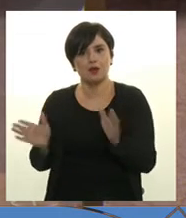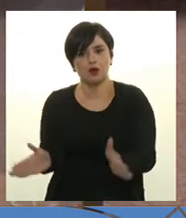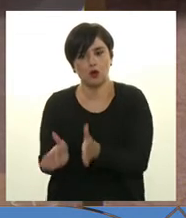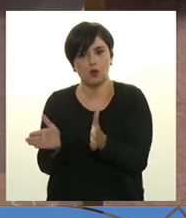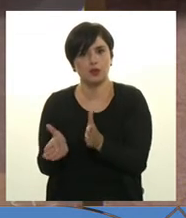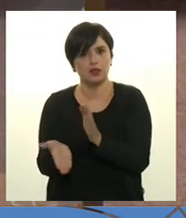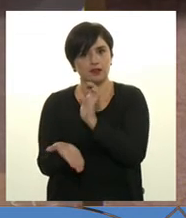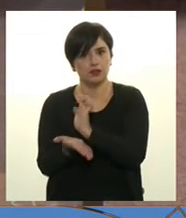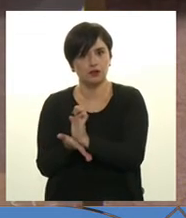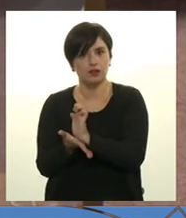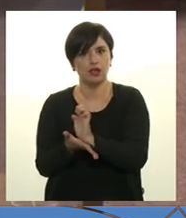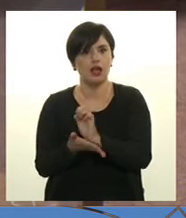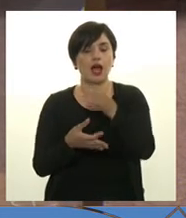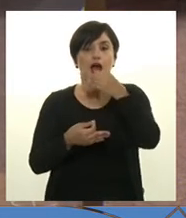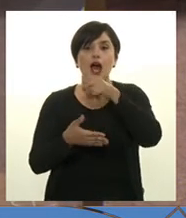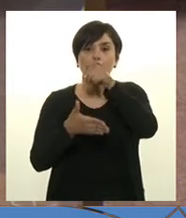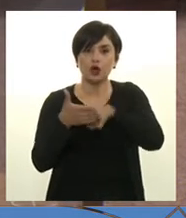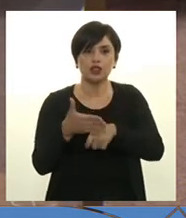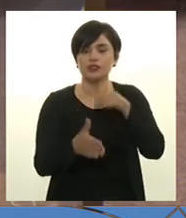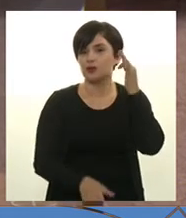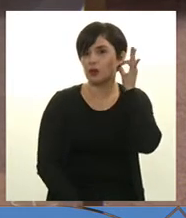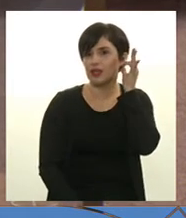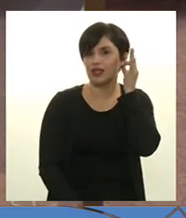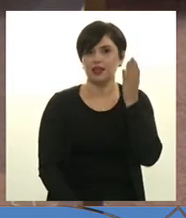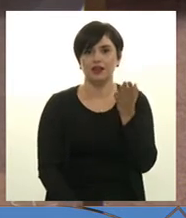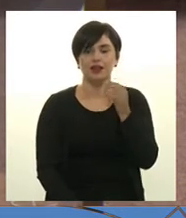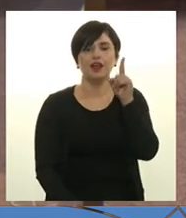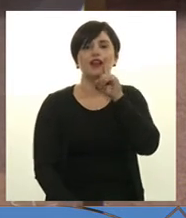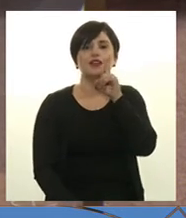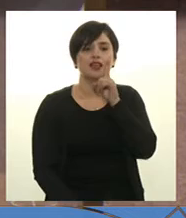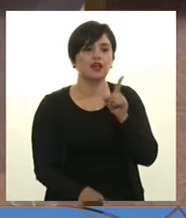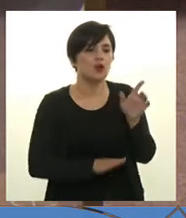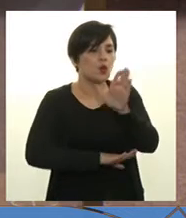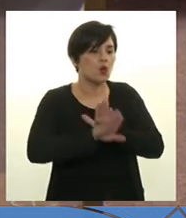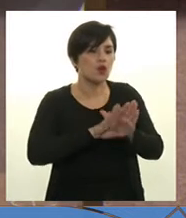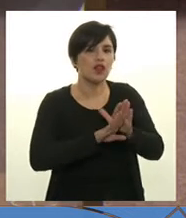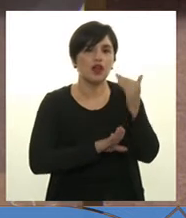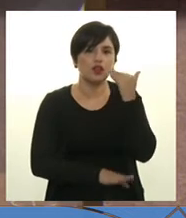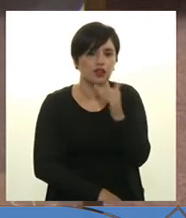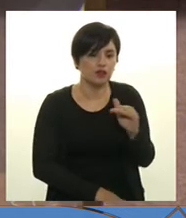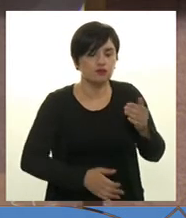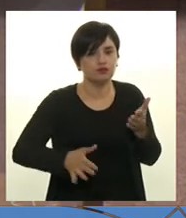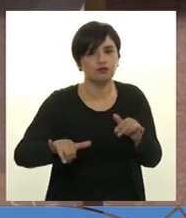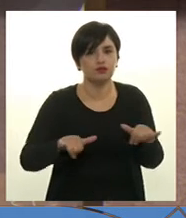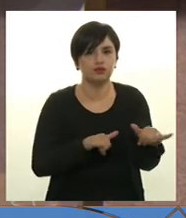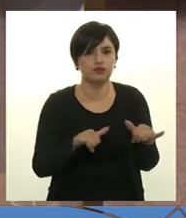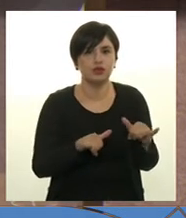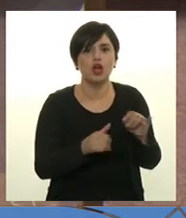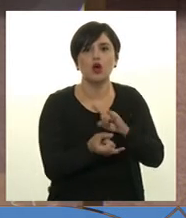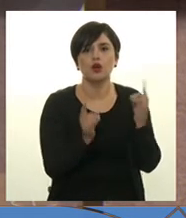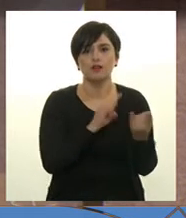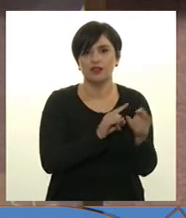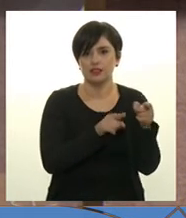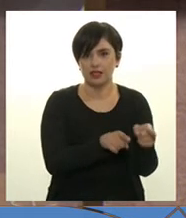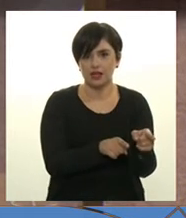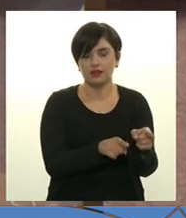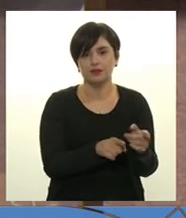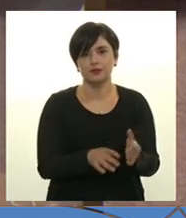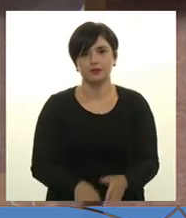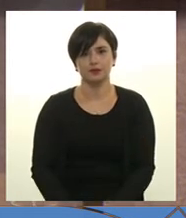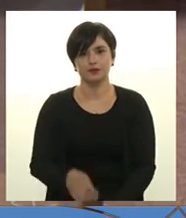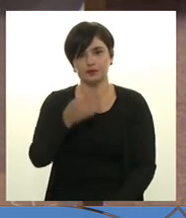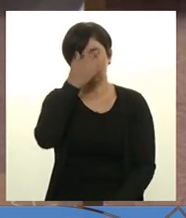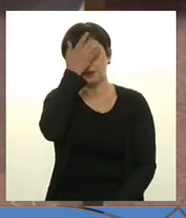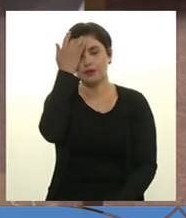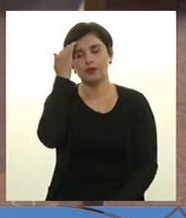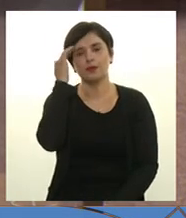contrataciones femeninas y el establecimiento de la sala universal que son pilares básicos para reactivar la economía y el empleo con perspectiva